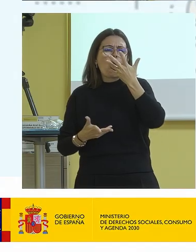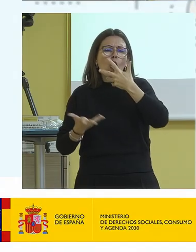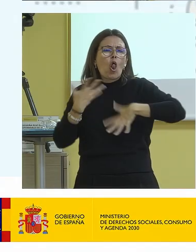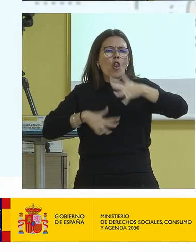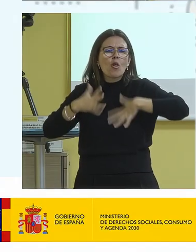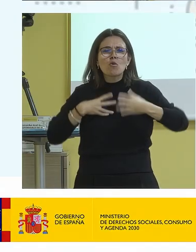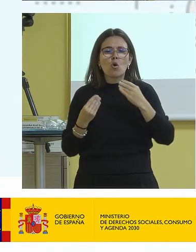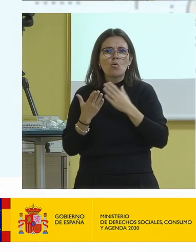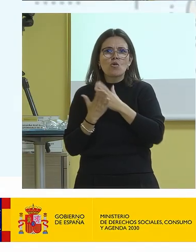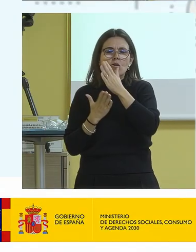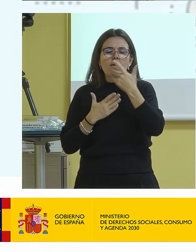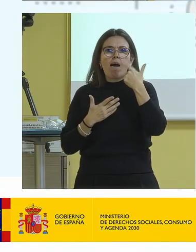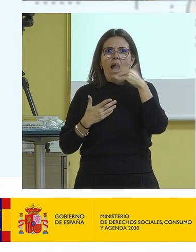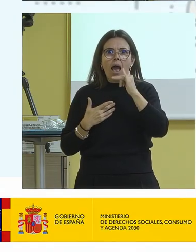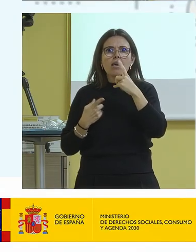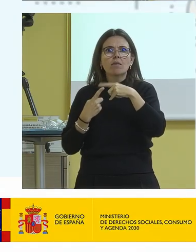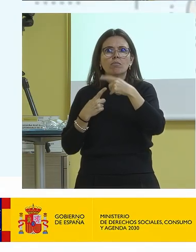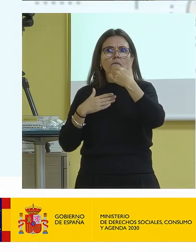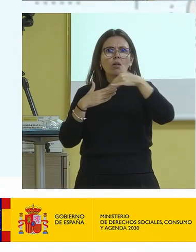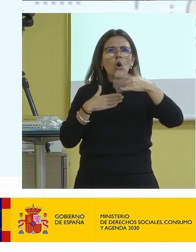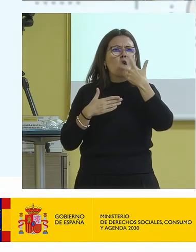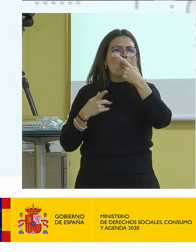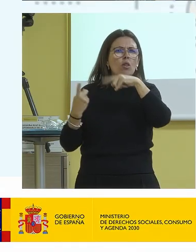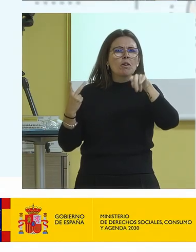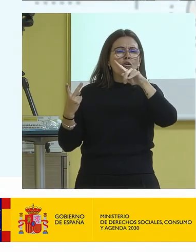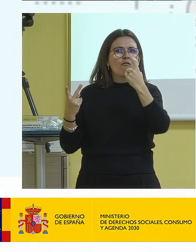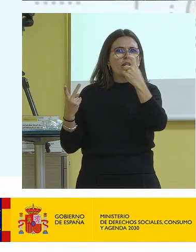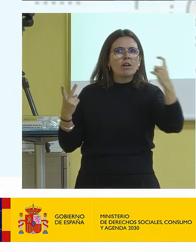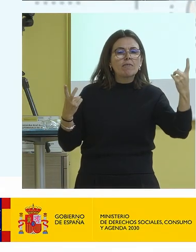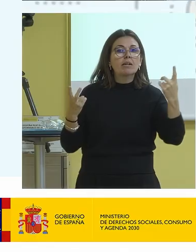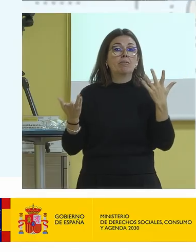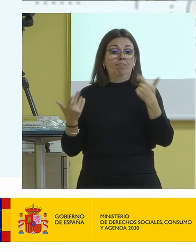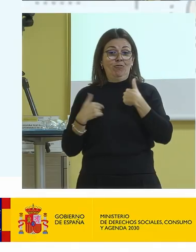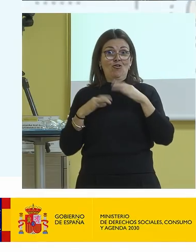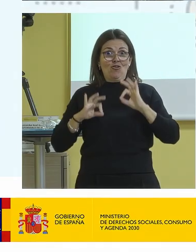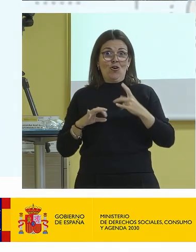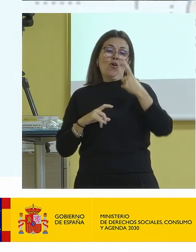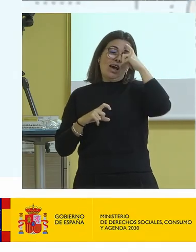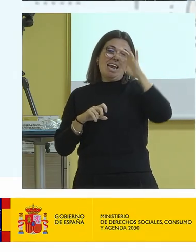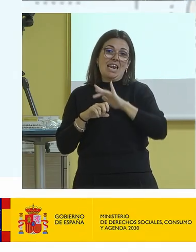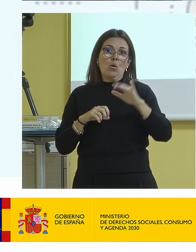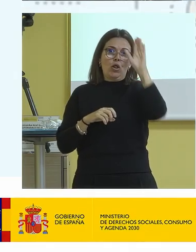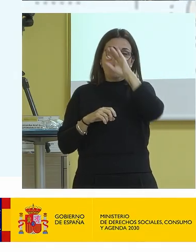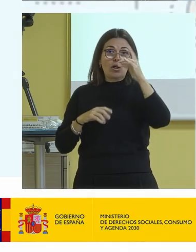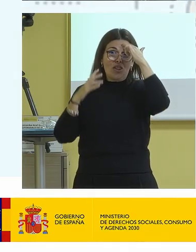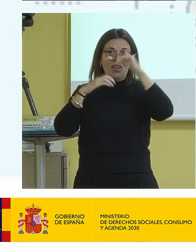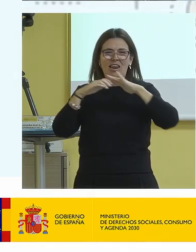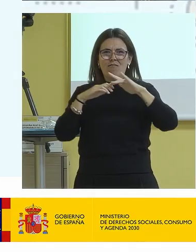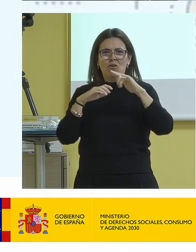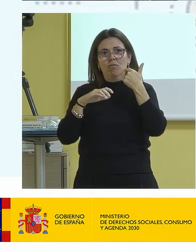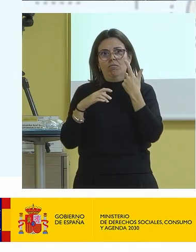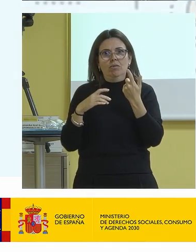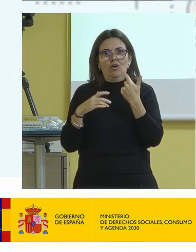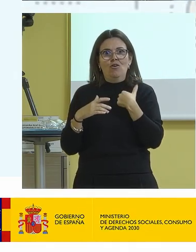estás expuesto a todas las limitaciones que hay, a todo el desconocimiento que hay. Entonces, para mí que soy neurocientífico o neuropsicólogo, el cerebro es algo imposible y